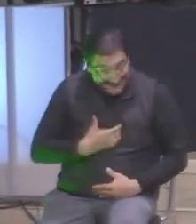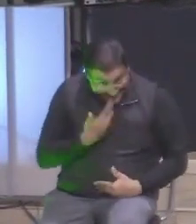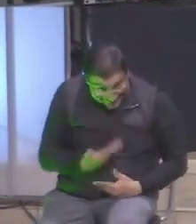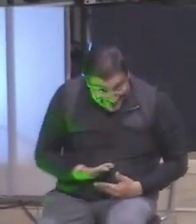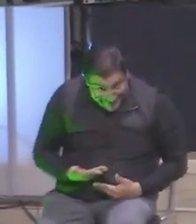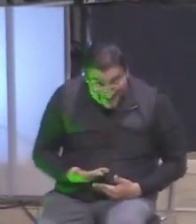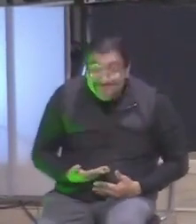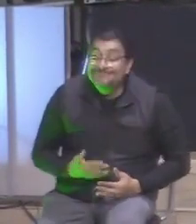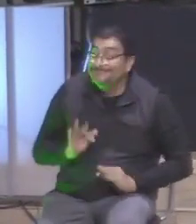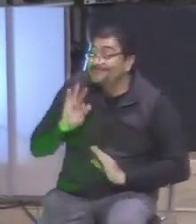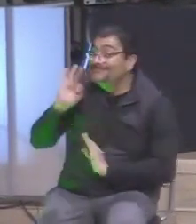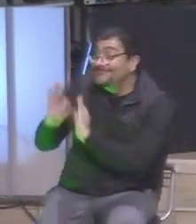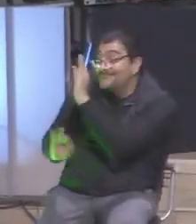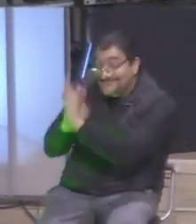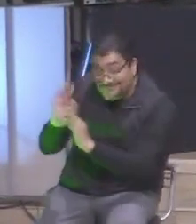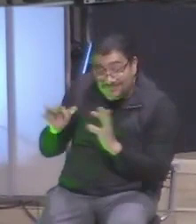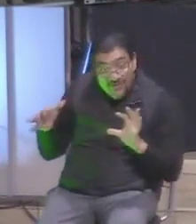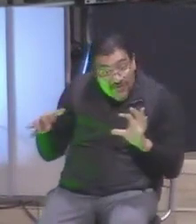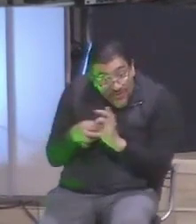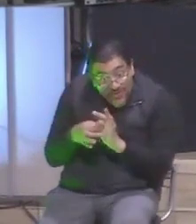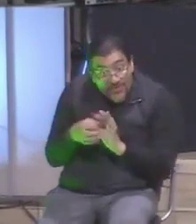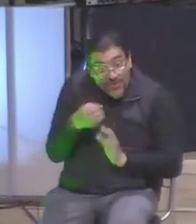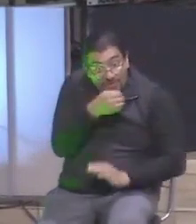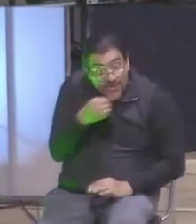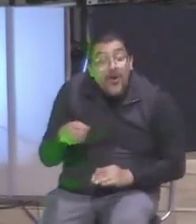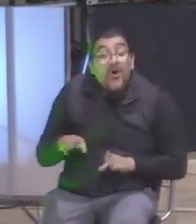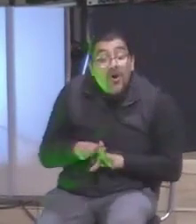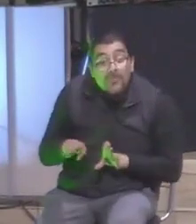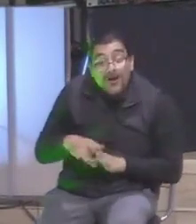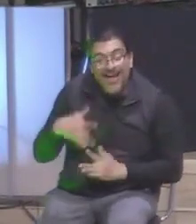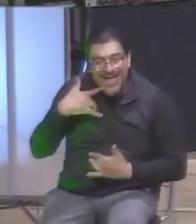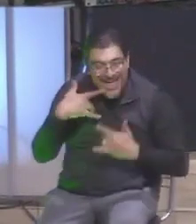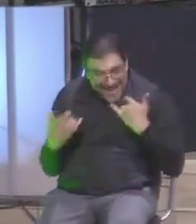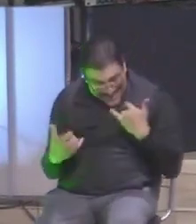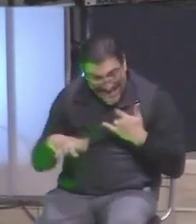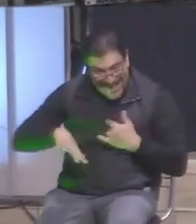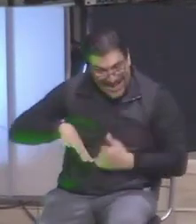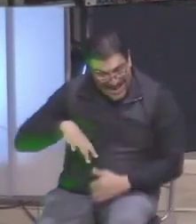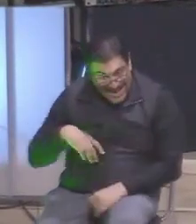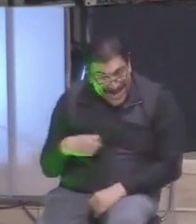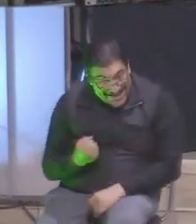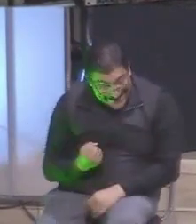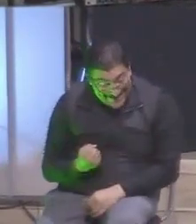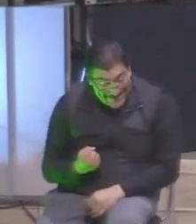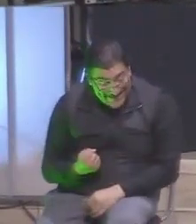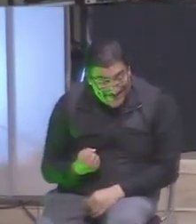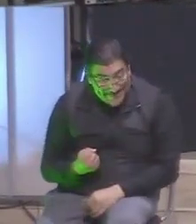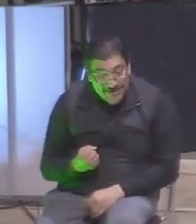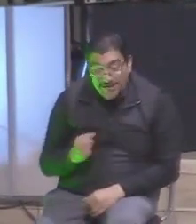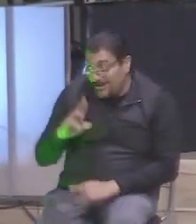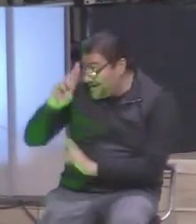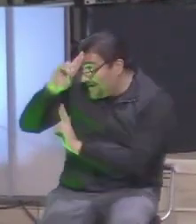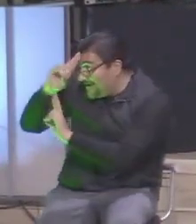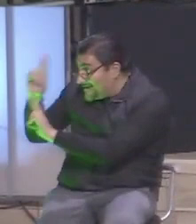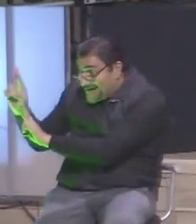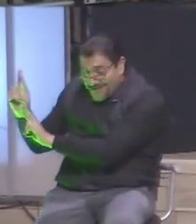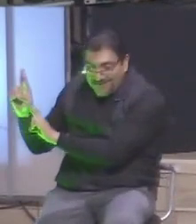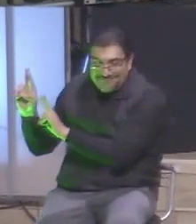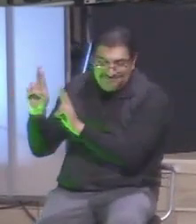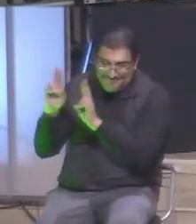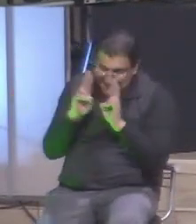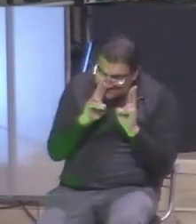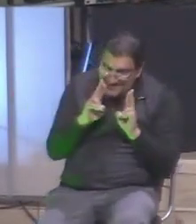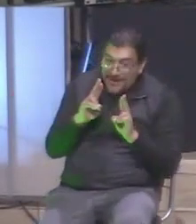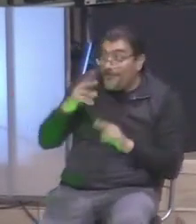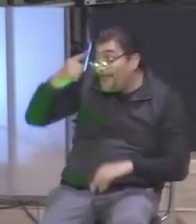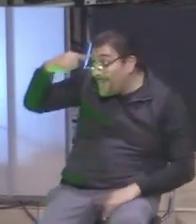trabaje en él disciplina se construye con esfuerzo respete a